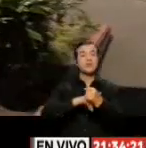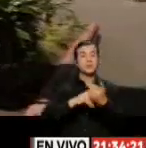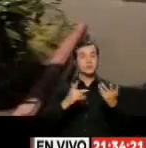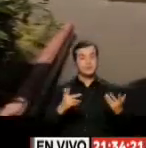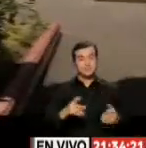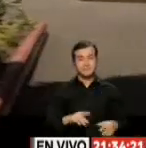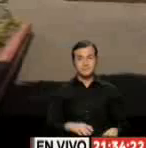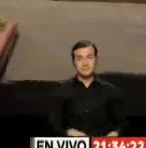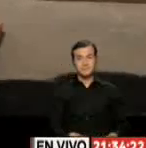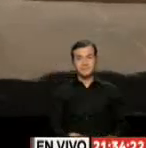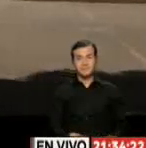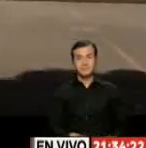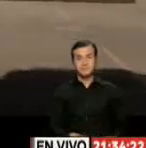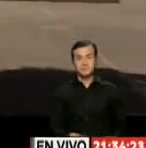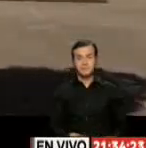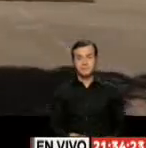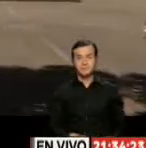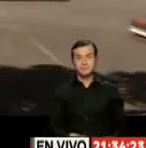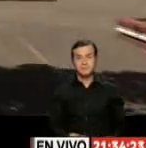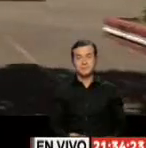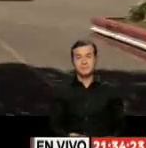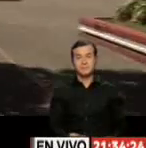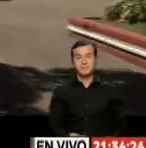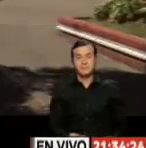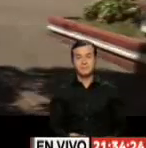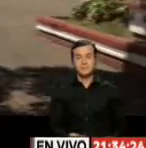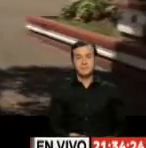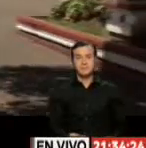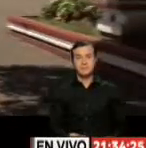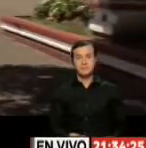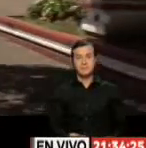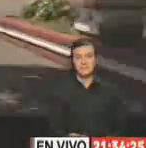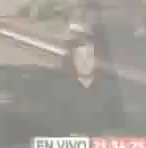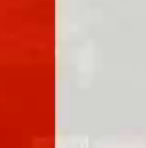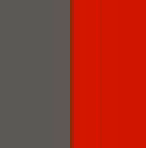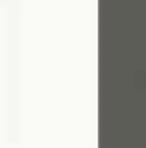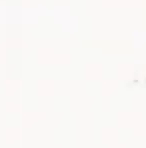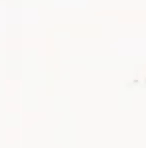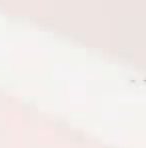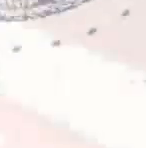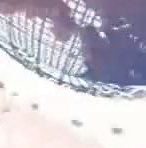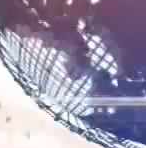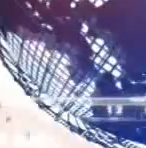En Morona, Santiago, con imágenes de José Luis Rodríguez, Javier Ceballos, Telediario.